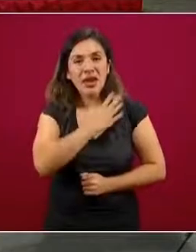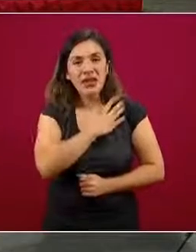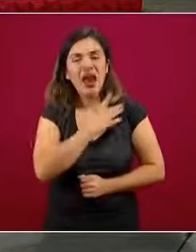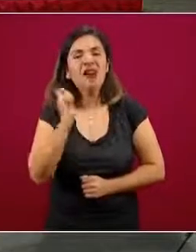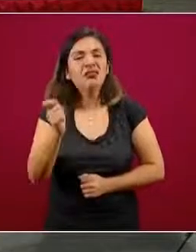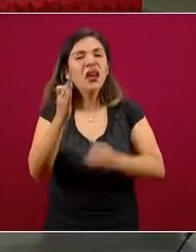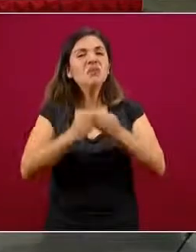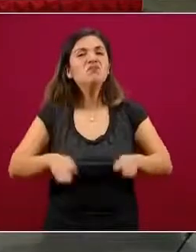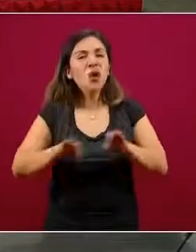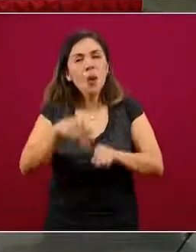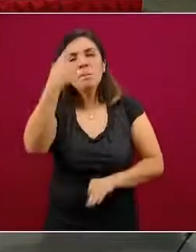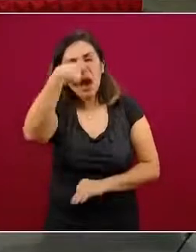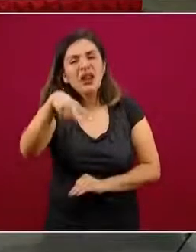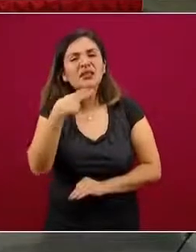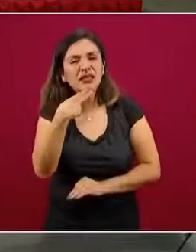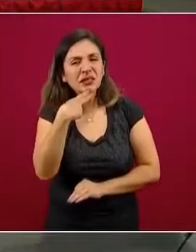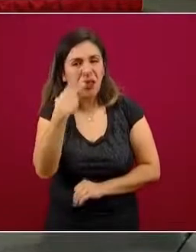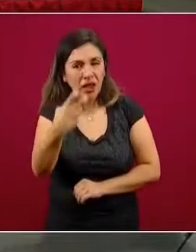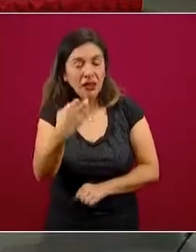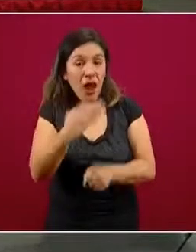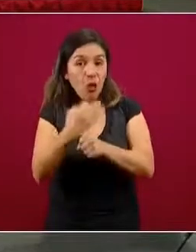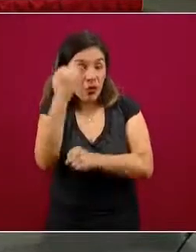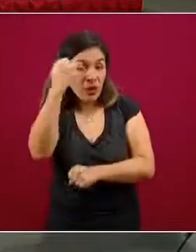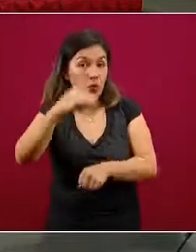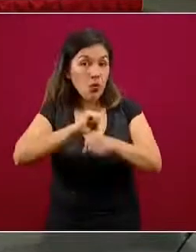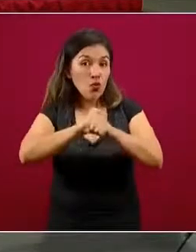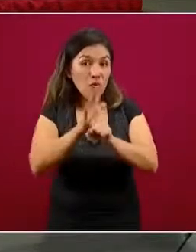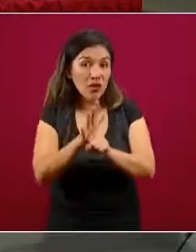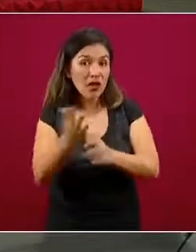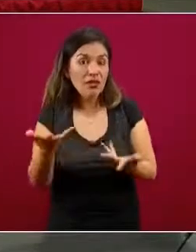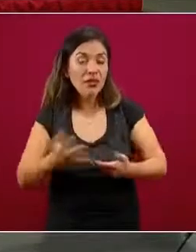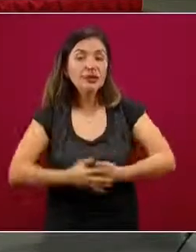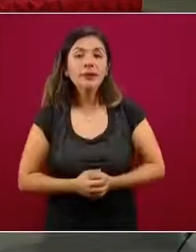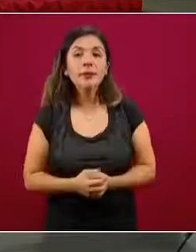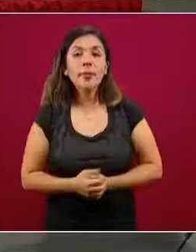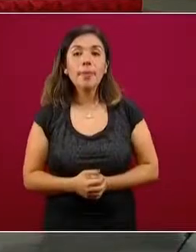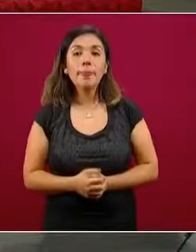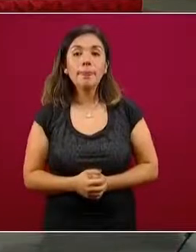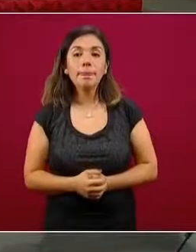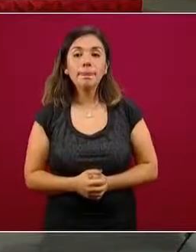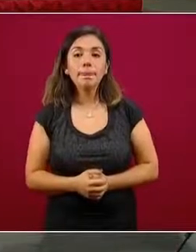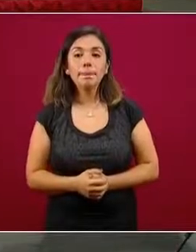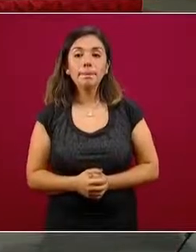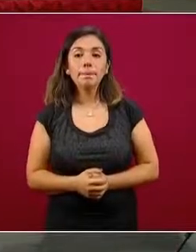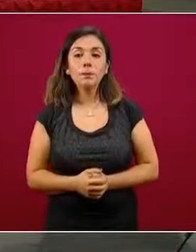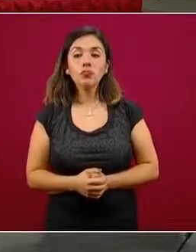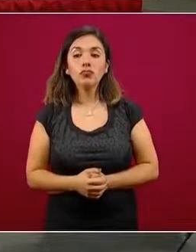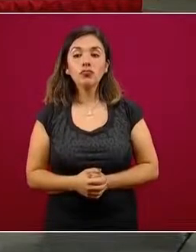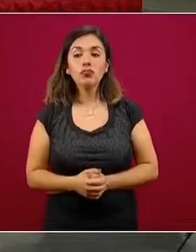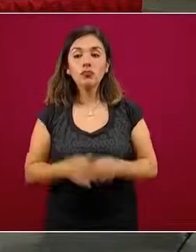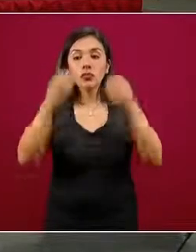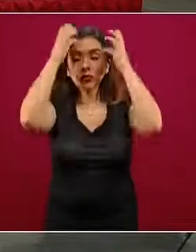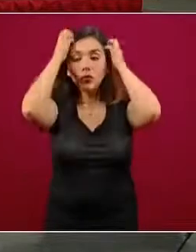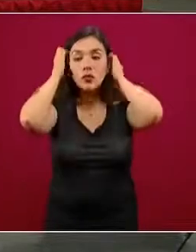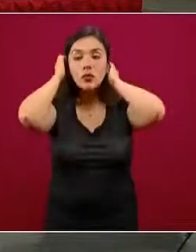papel que juega el IMSS Bienestar durante la epidemia de COVID. Gracias.